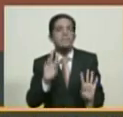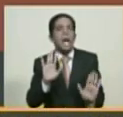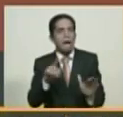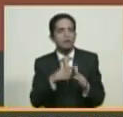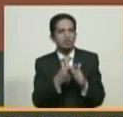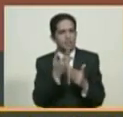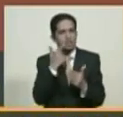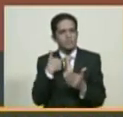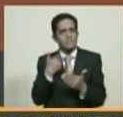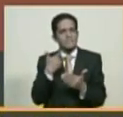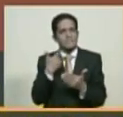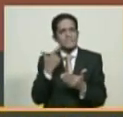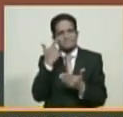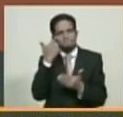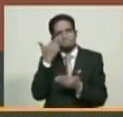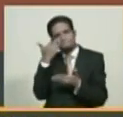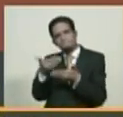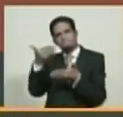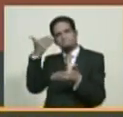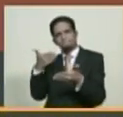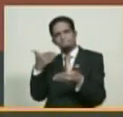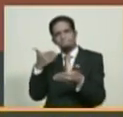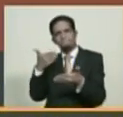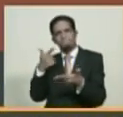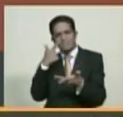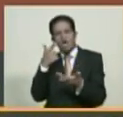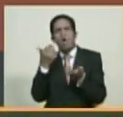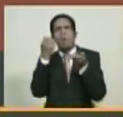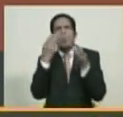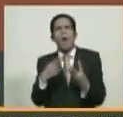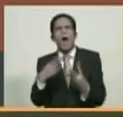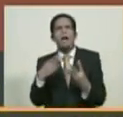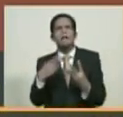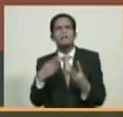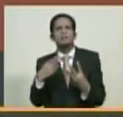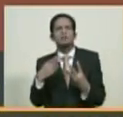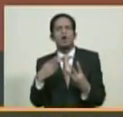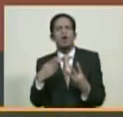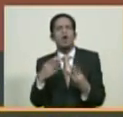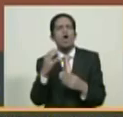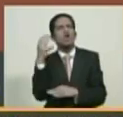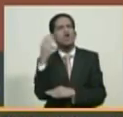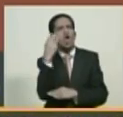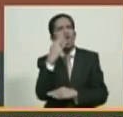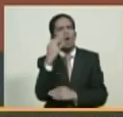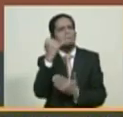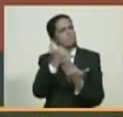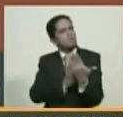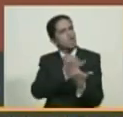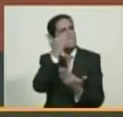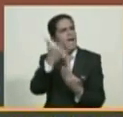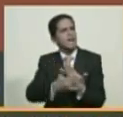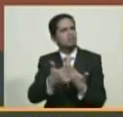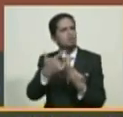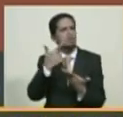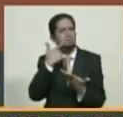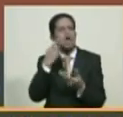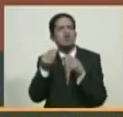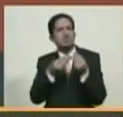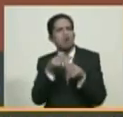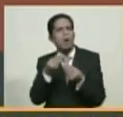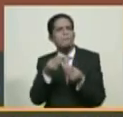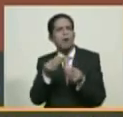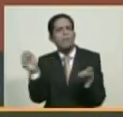atrás. Quiero irme lo que costó el Plan Colombia para acabar supuestamente con la producción de cocaína